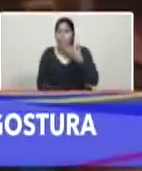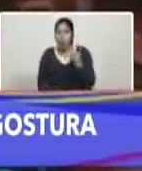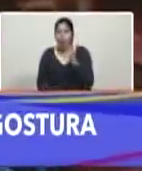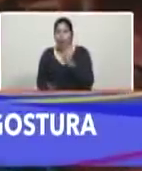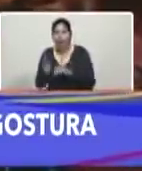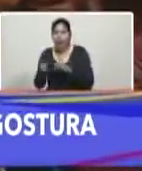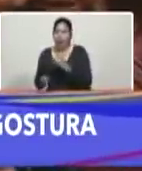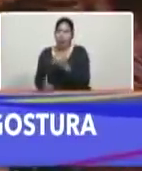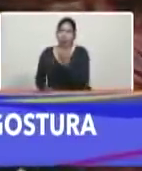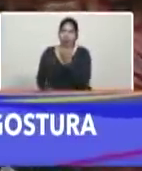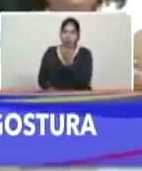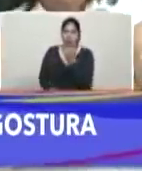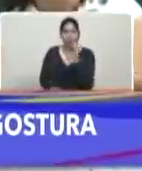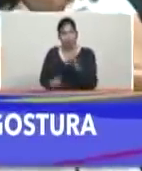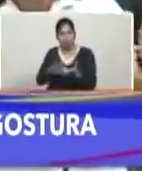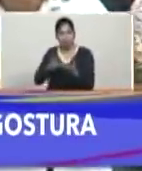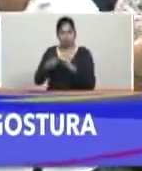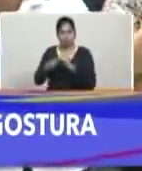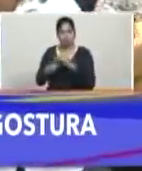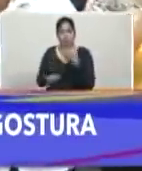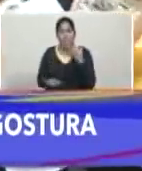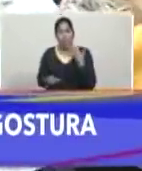CLAP.